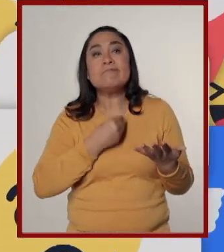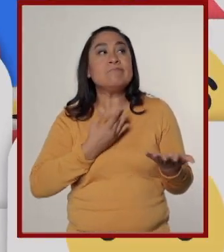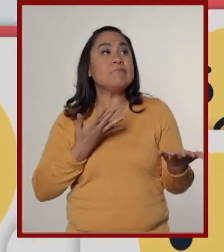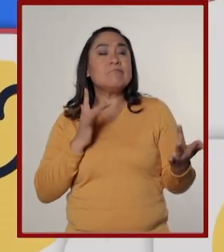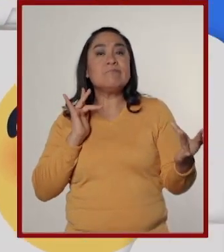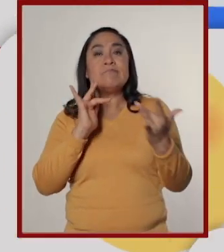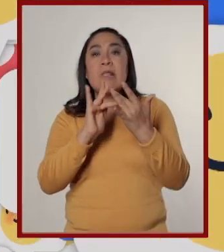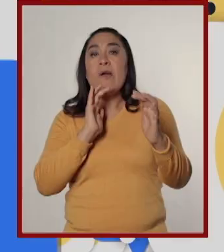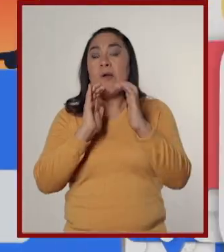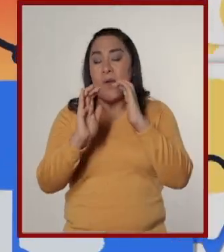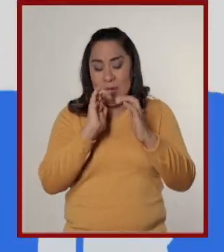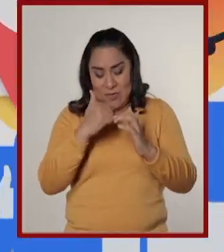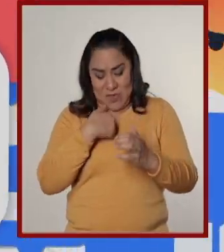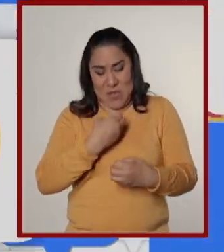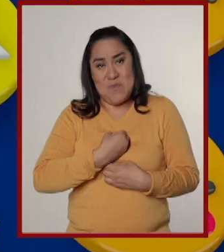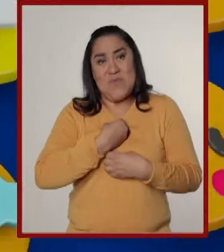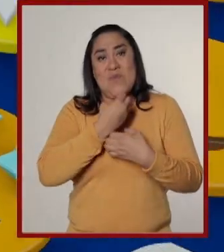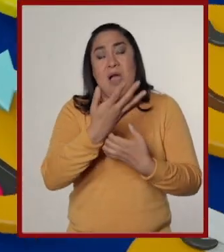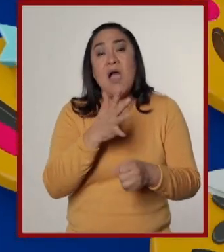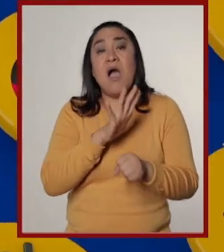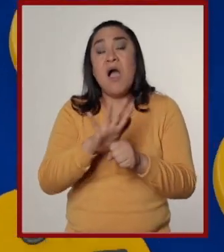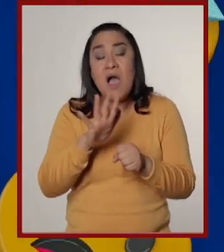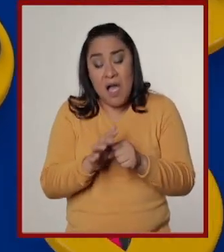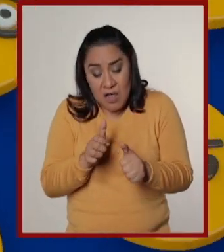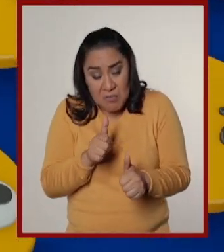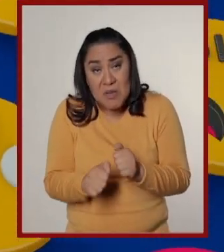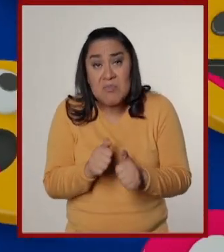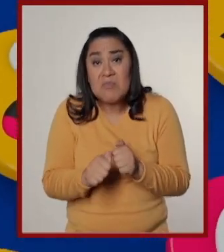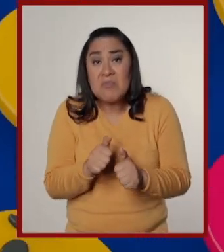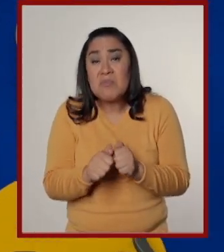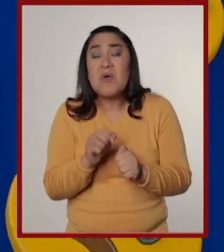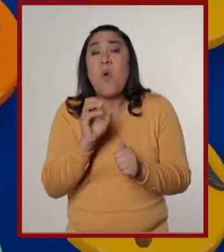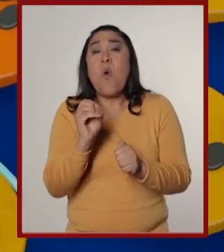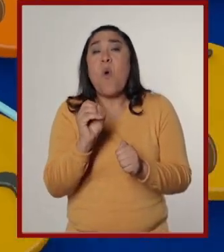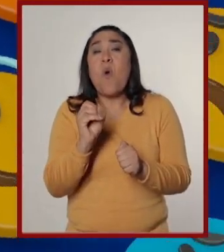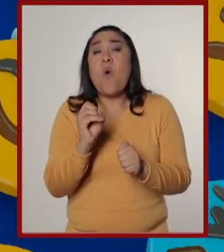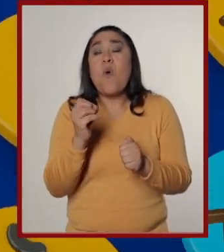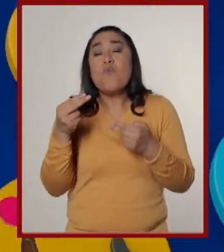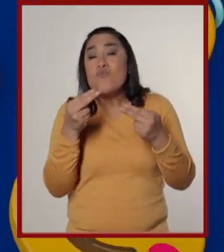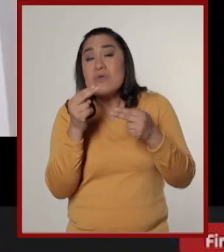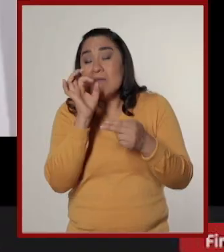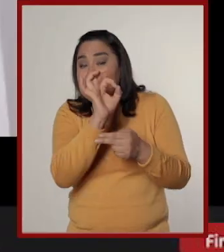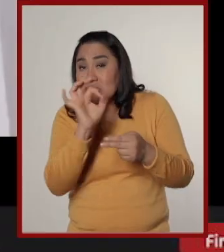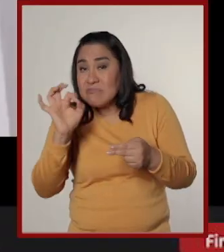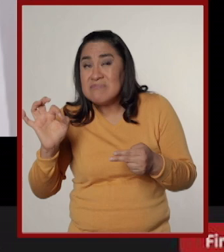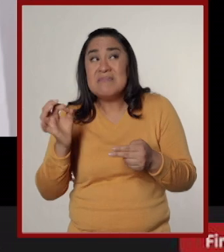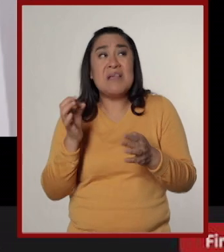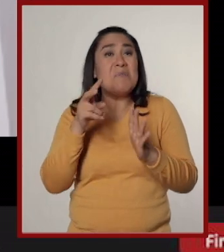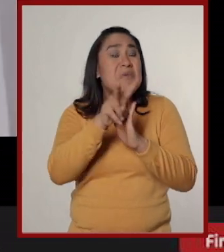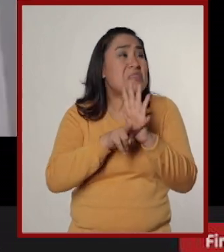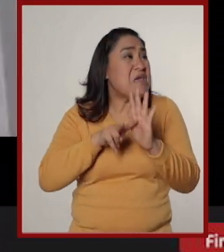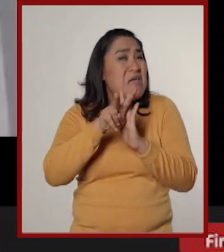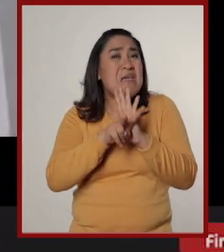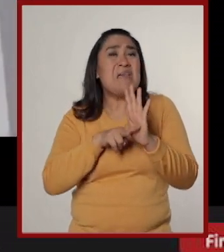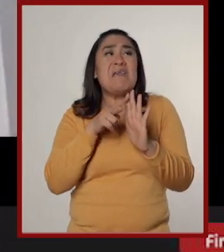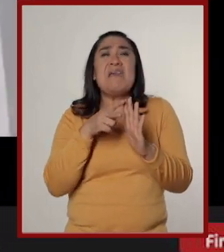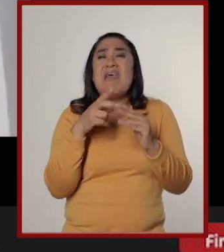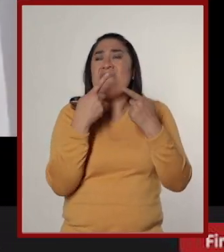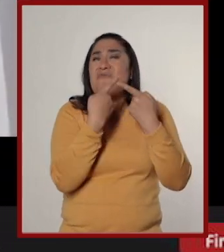por lo menos de mi parte todavía no lo domino, ¿no? Sí. Entonces sí es un tema que hay que trabajar para poder